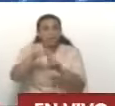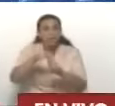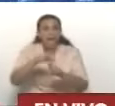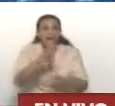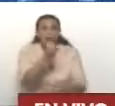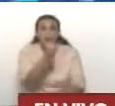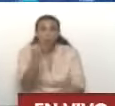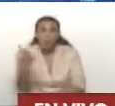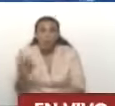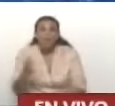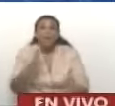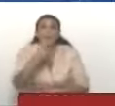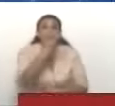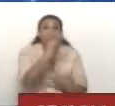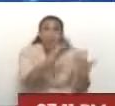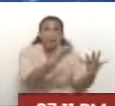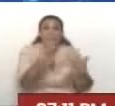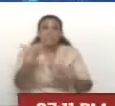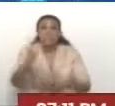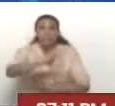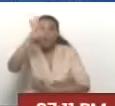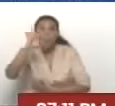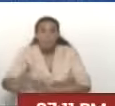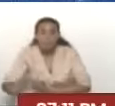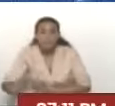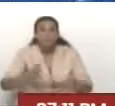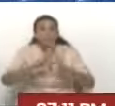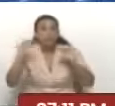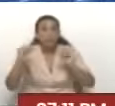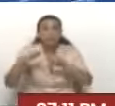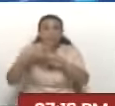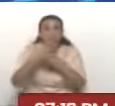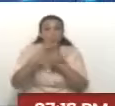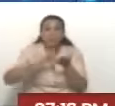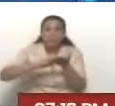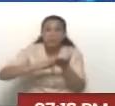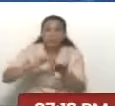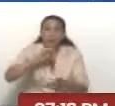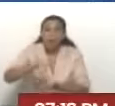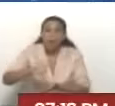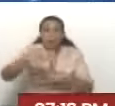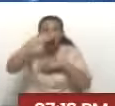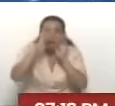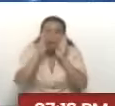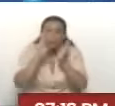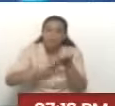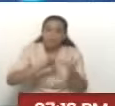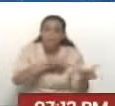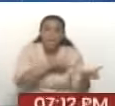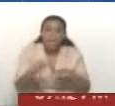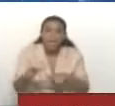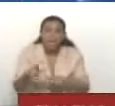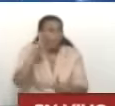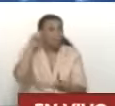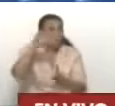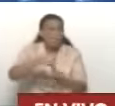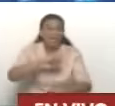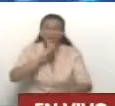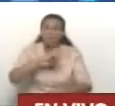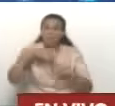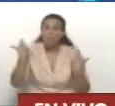al 95% de todos los casos reportados, atendidos y resueltos. Una meta dura,